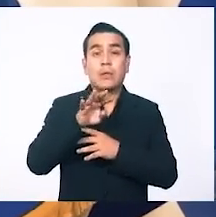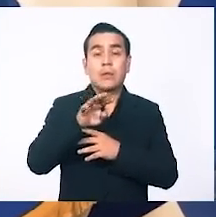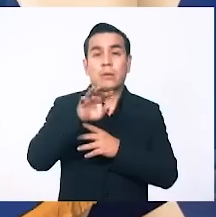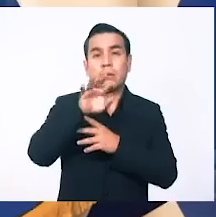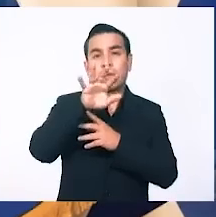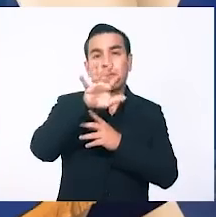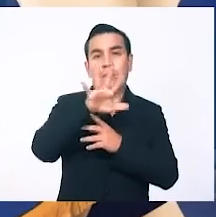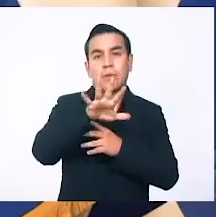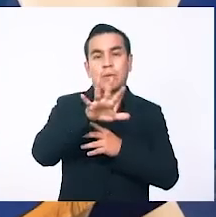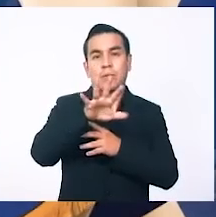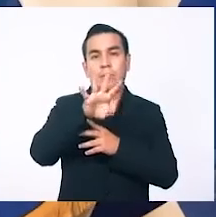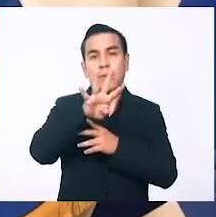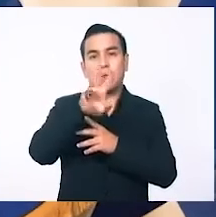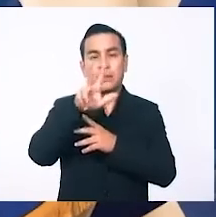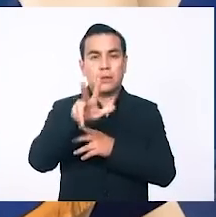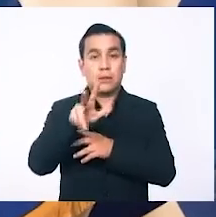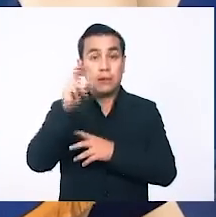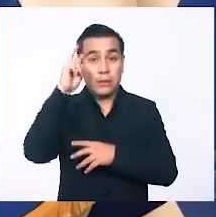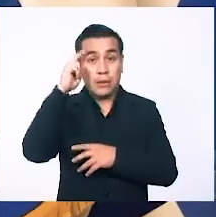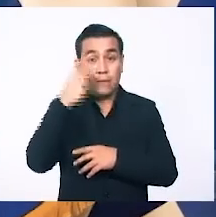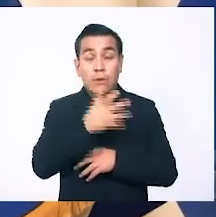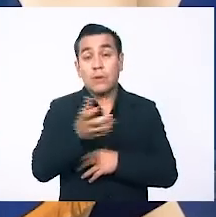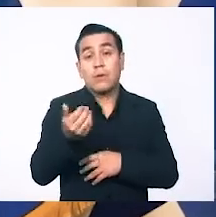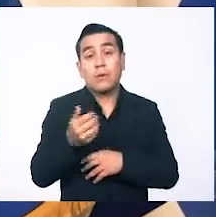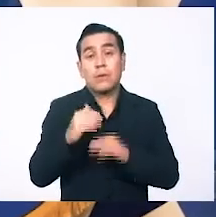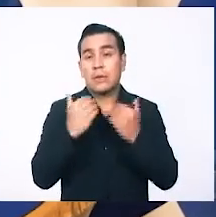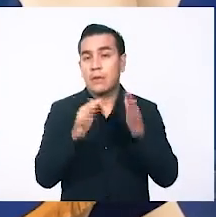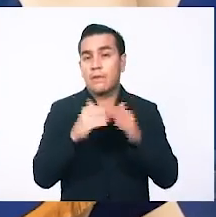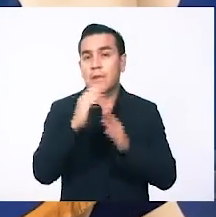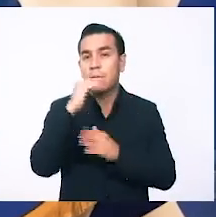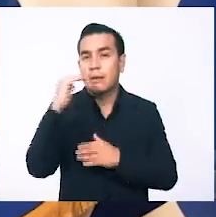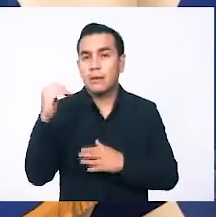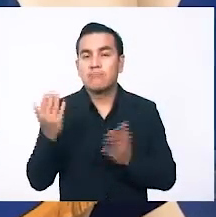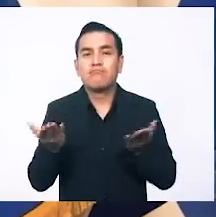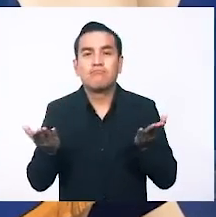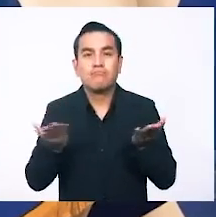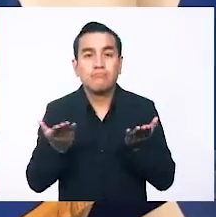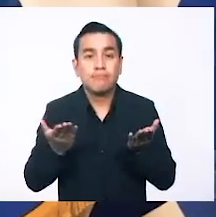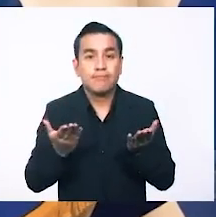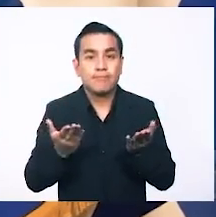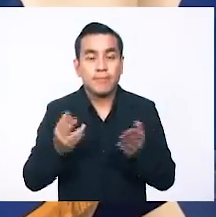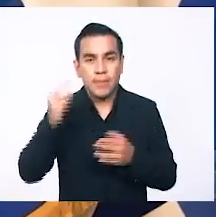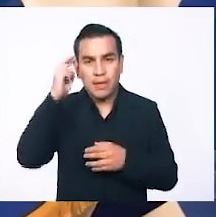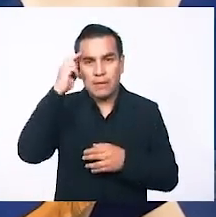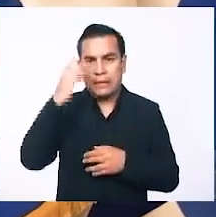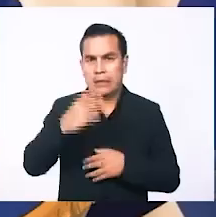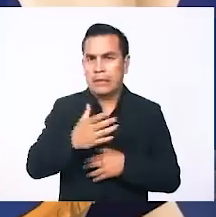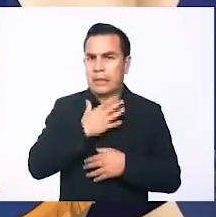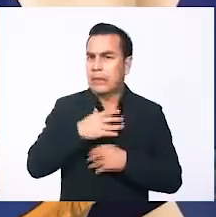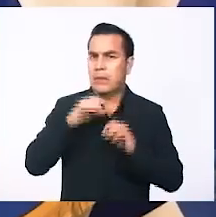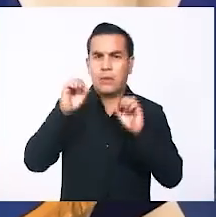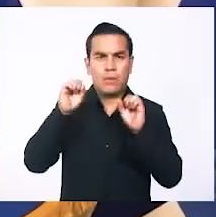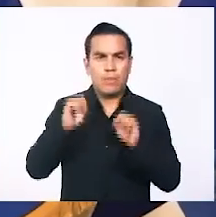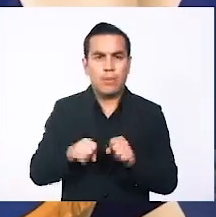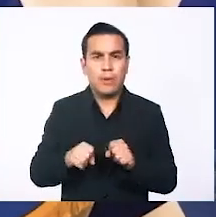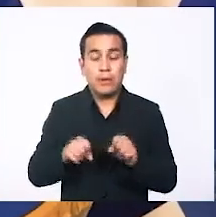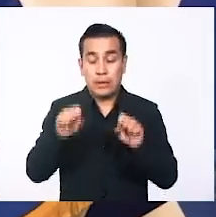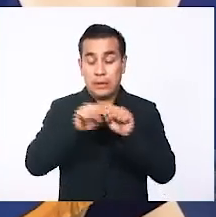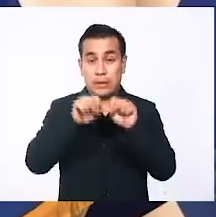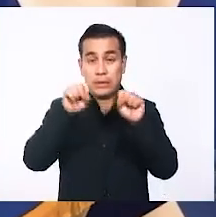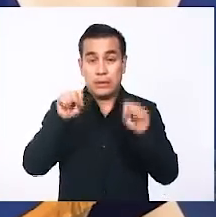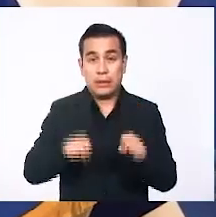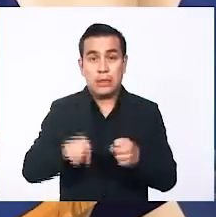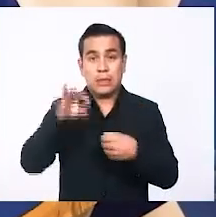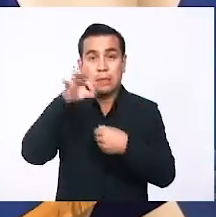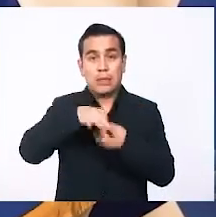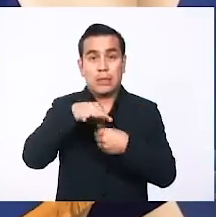más uno de los votos, o la mayoría absoluta, como se llama en otros países, es matemáticamente imposible por el sistema